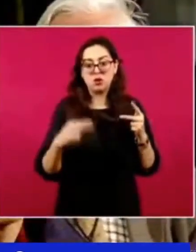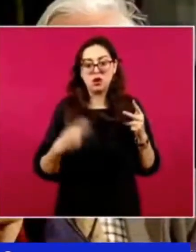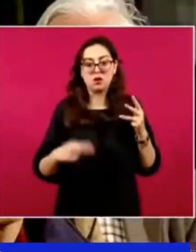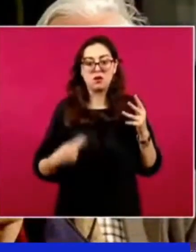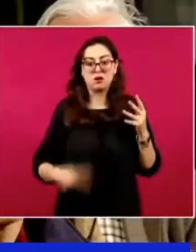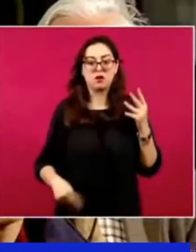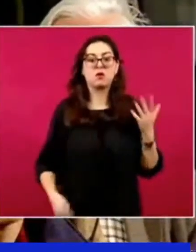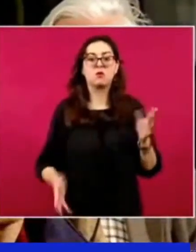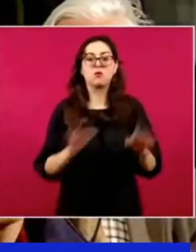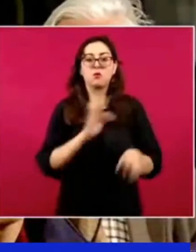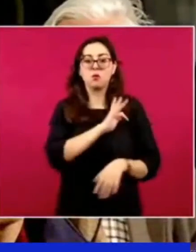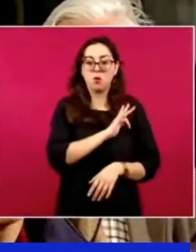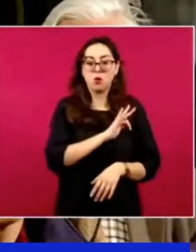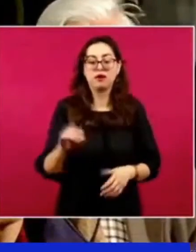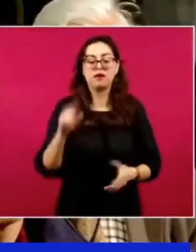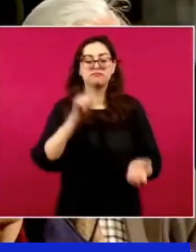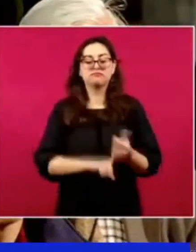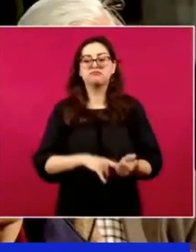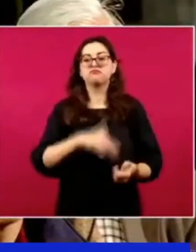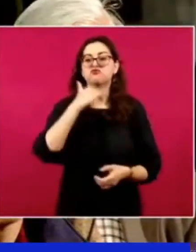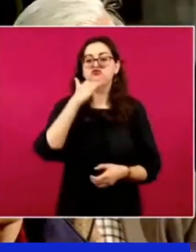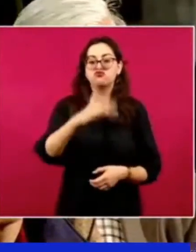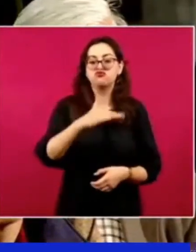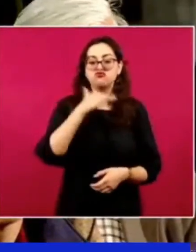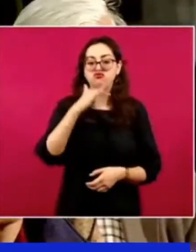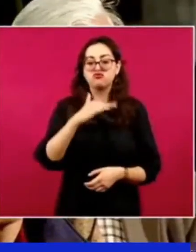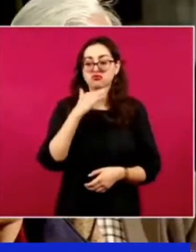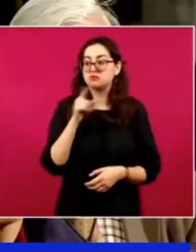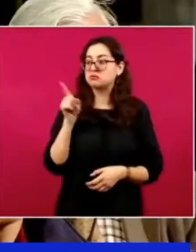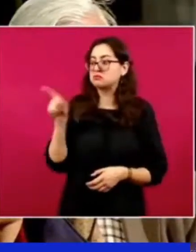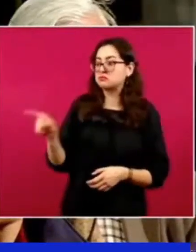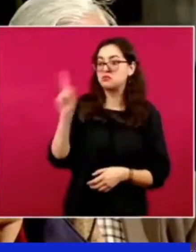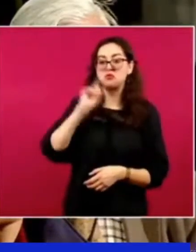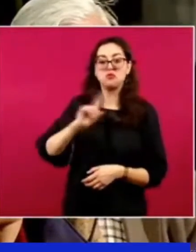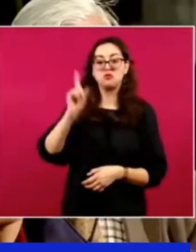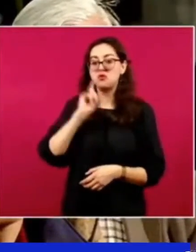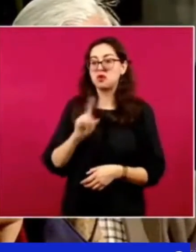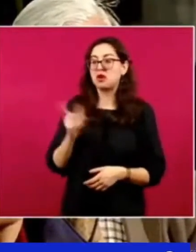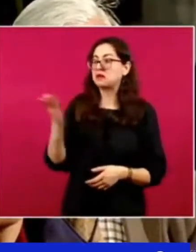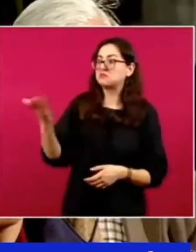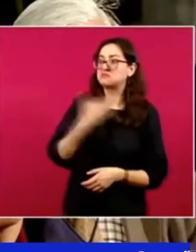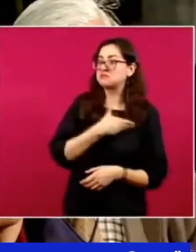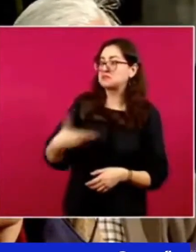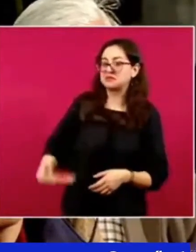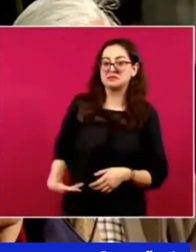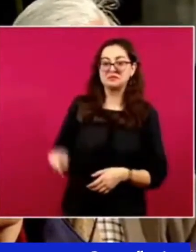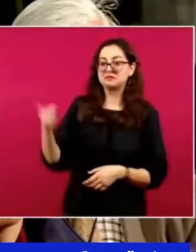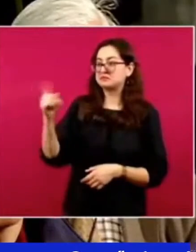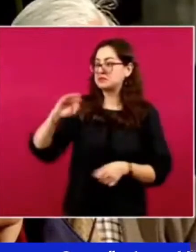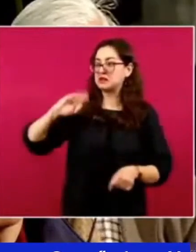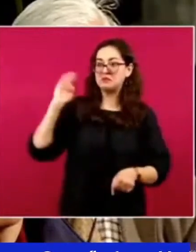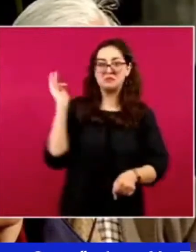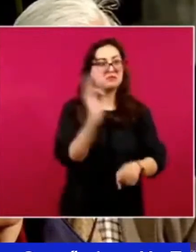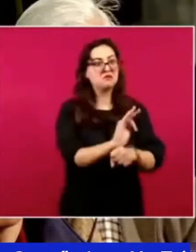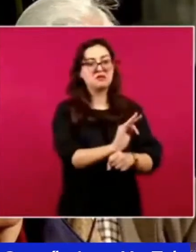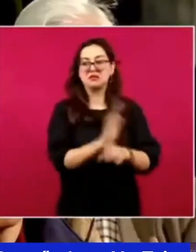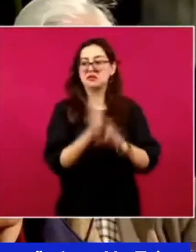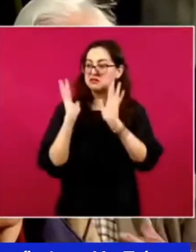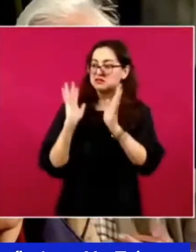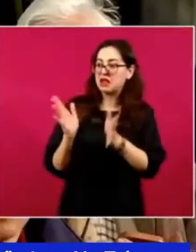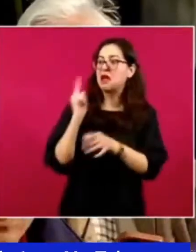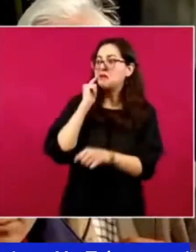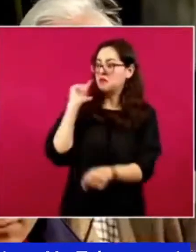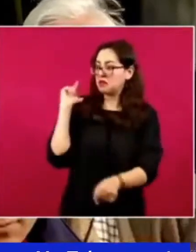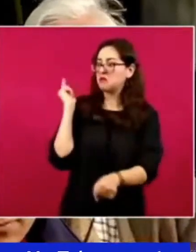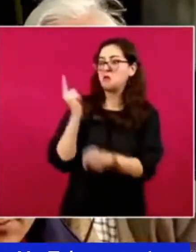llega esta corrupción en el Poder Judicial. Está claro que la ministra Norma Piña pues no va a hacer ninguna reforma al Poder Judicial que tanto